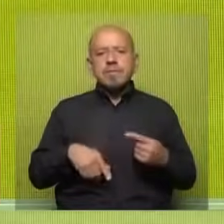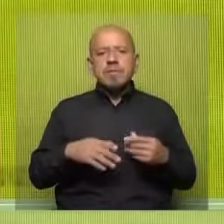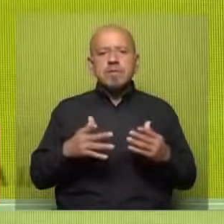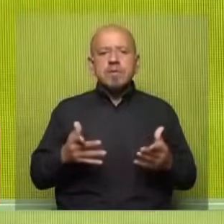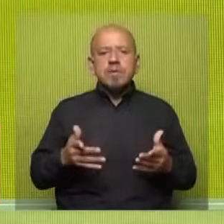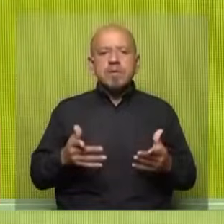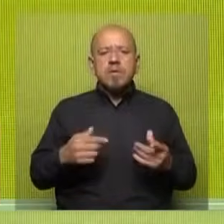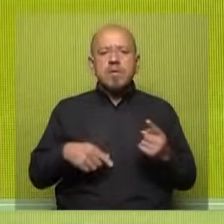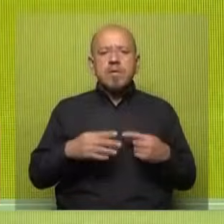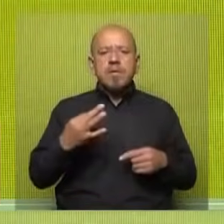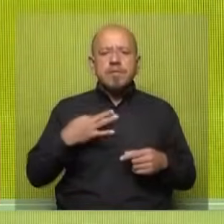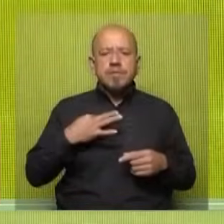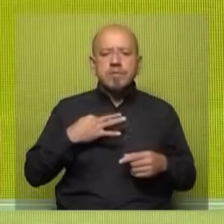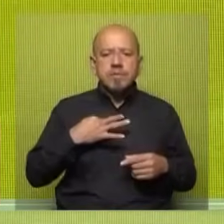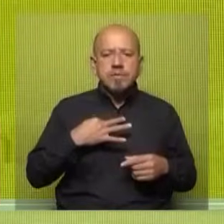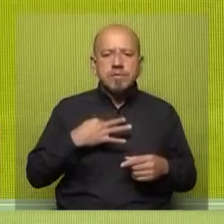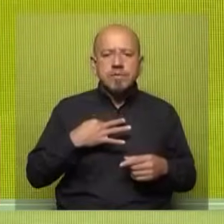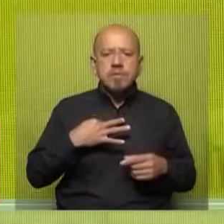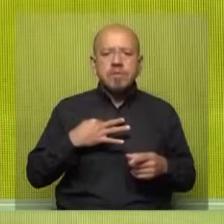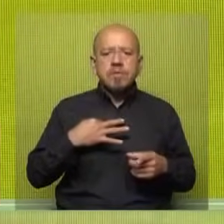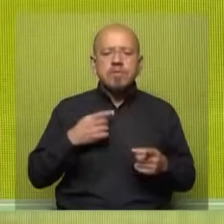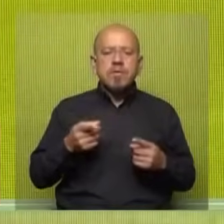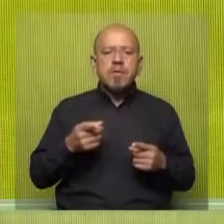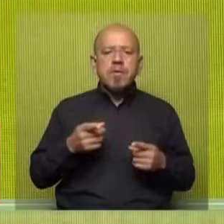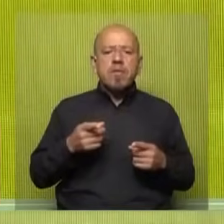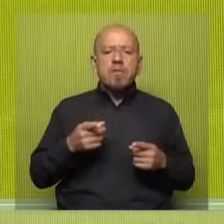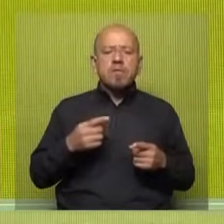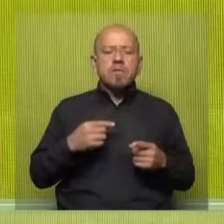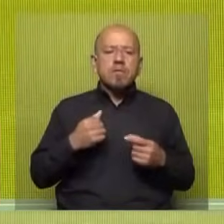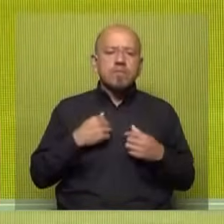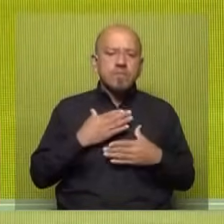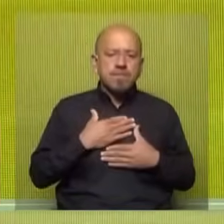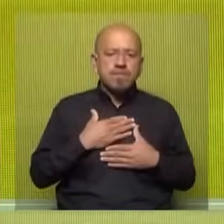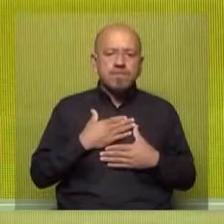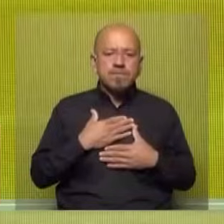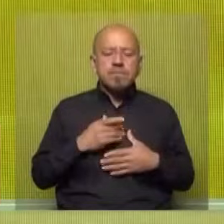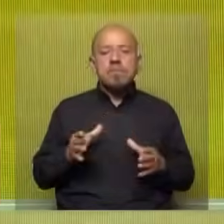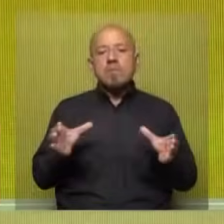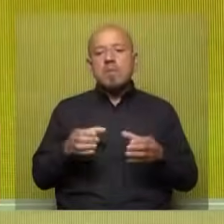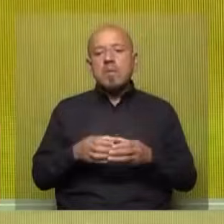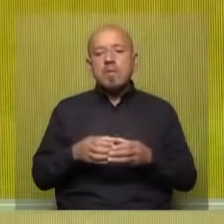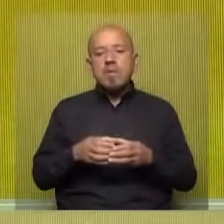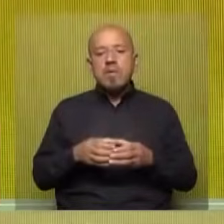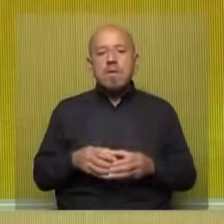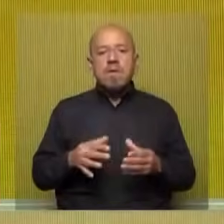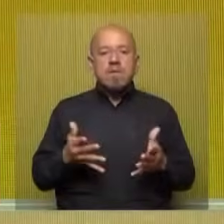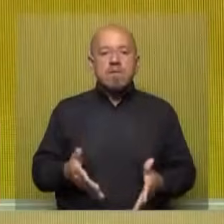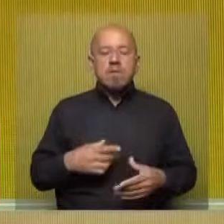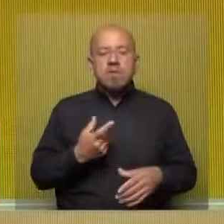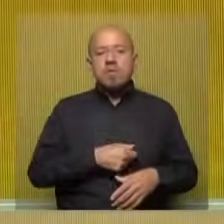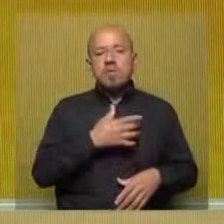una visión de la vida, una visión de la vida desde mi humilde punto de vista en comunidad, en